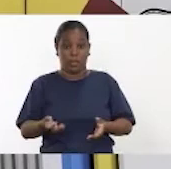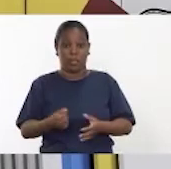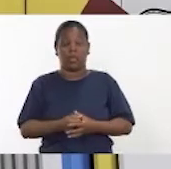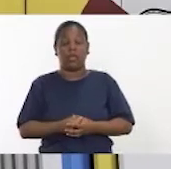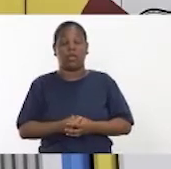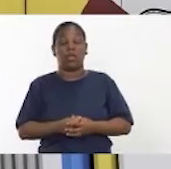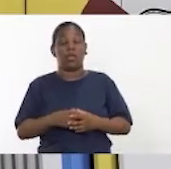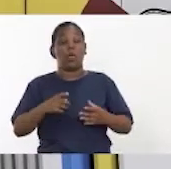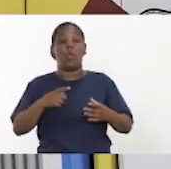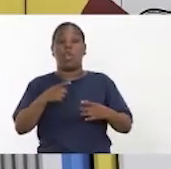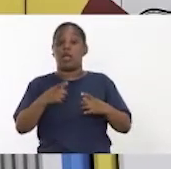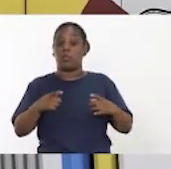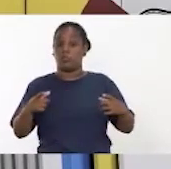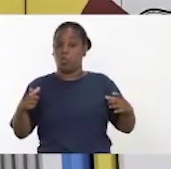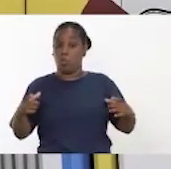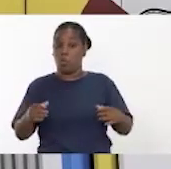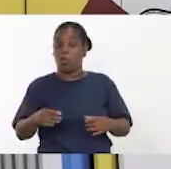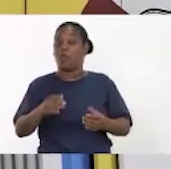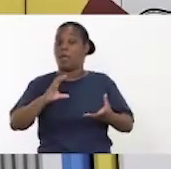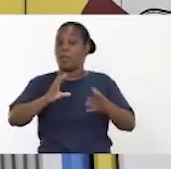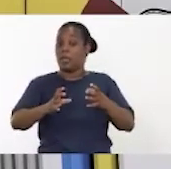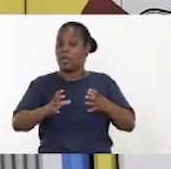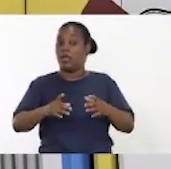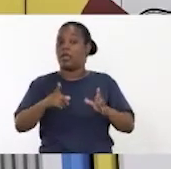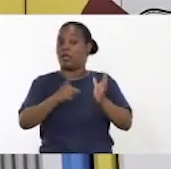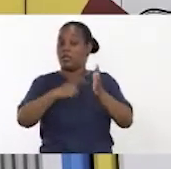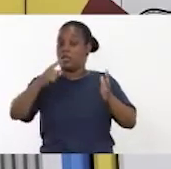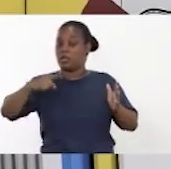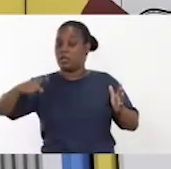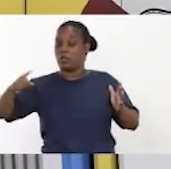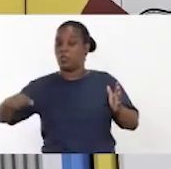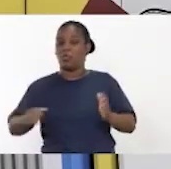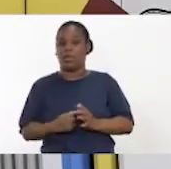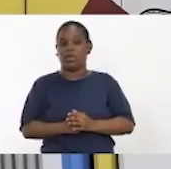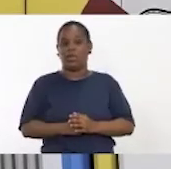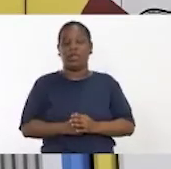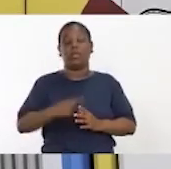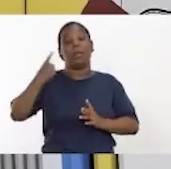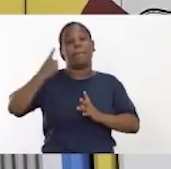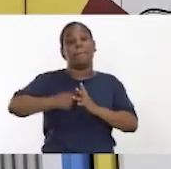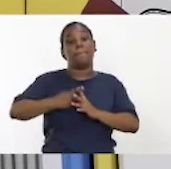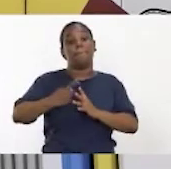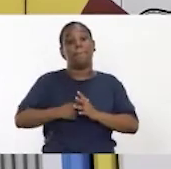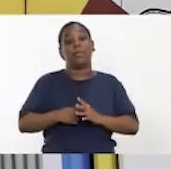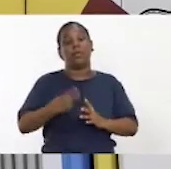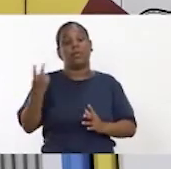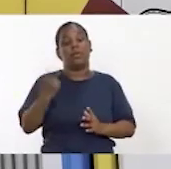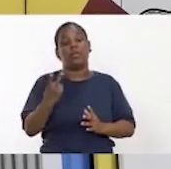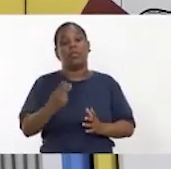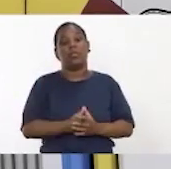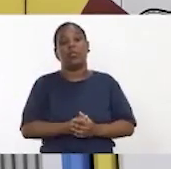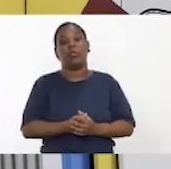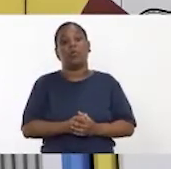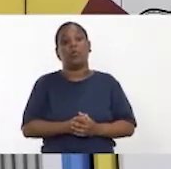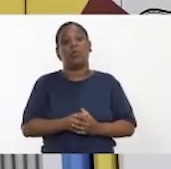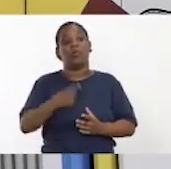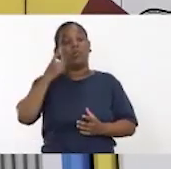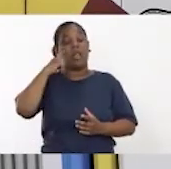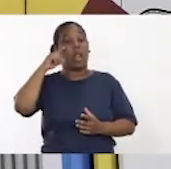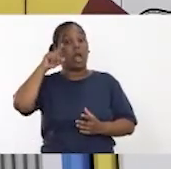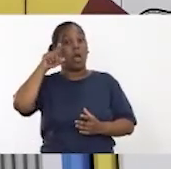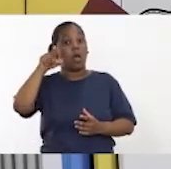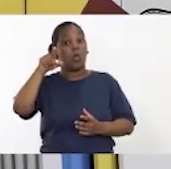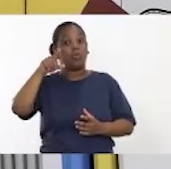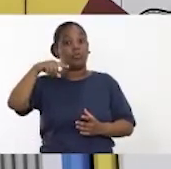las ondas mecánicas y electromagnéticas para las dos. Y la óptica